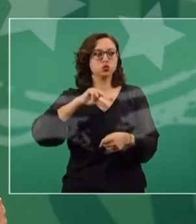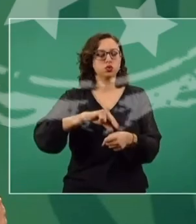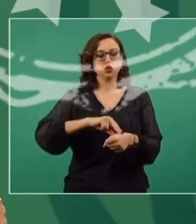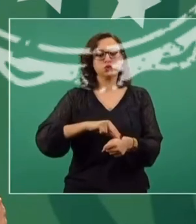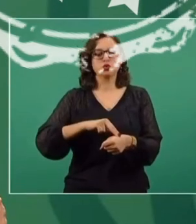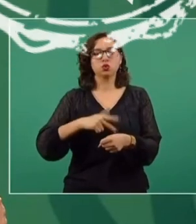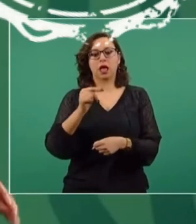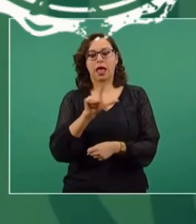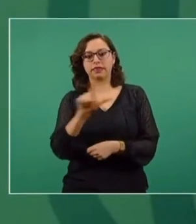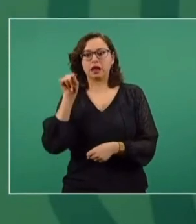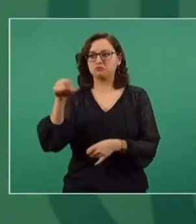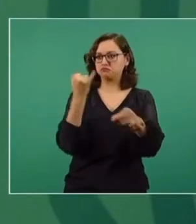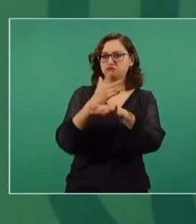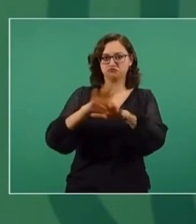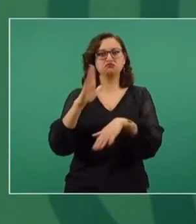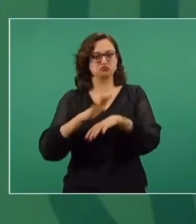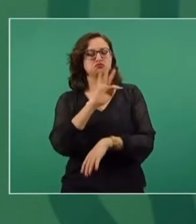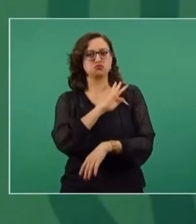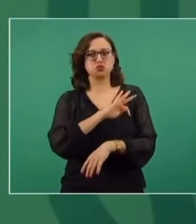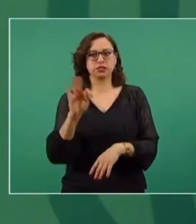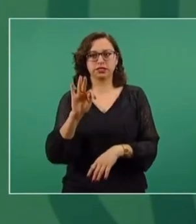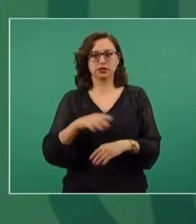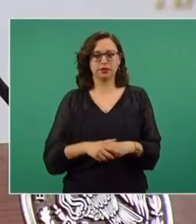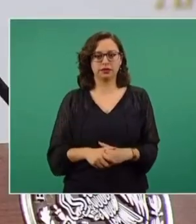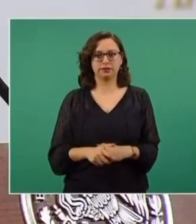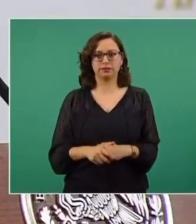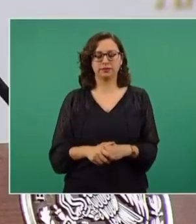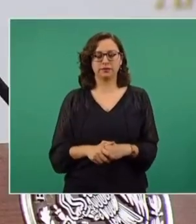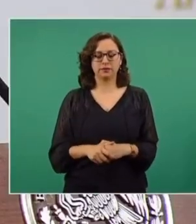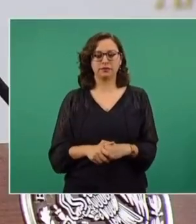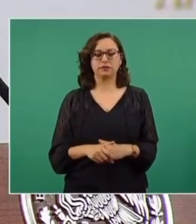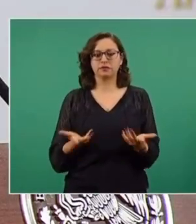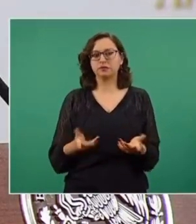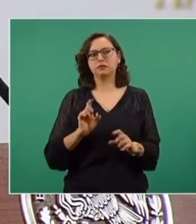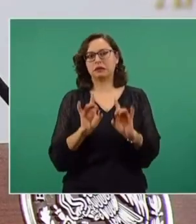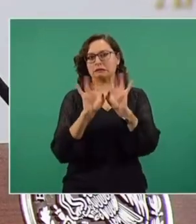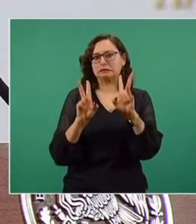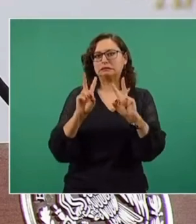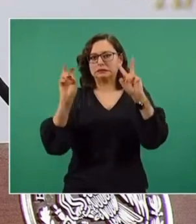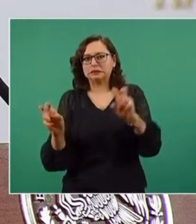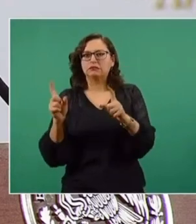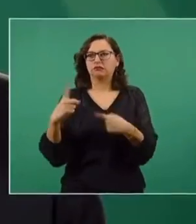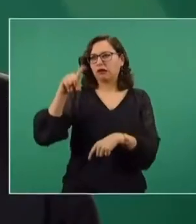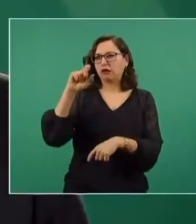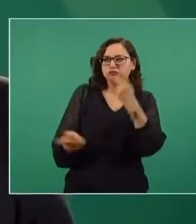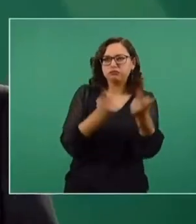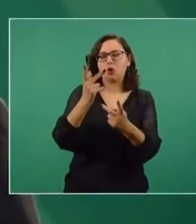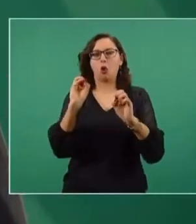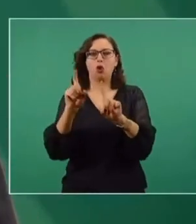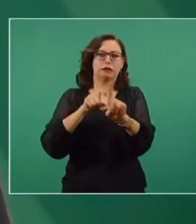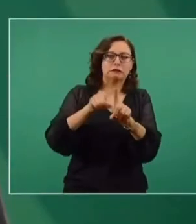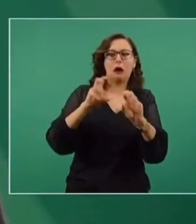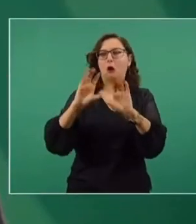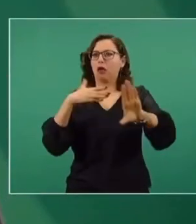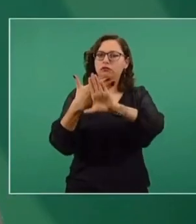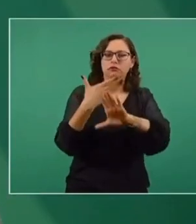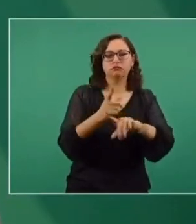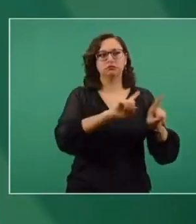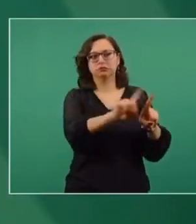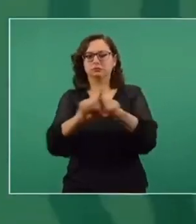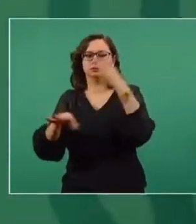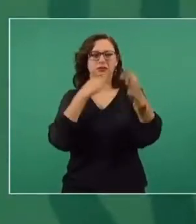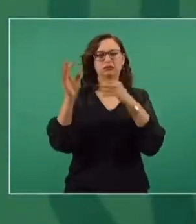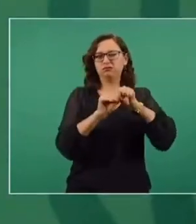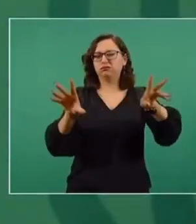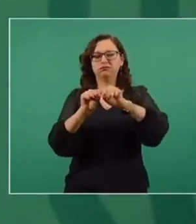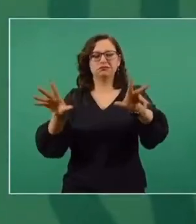cerca de estos comentarios los cuestionamientos y a veces ataques en los medios de información pues